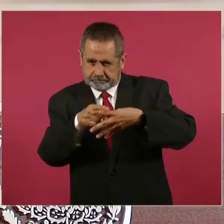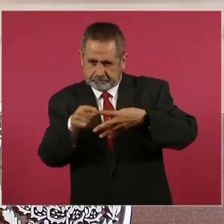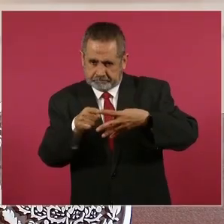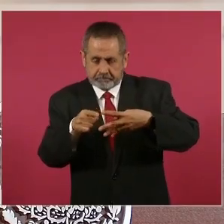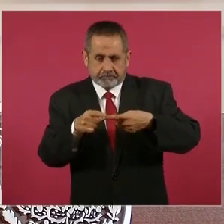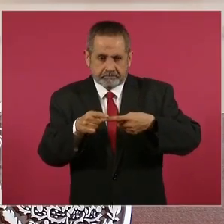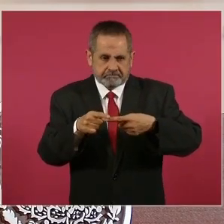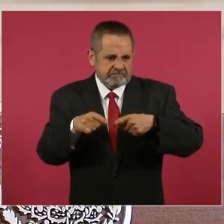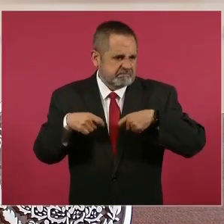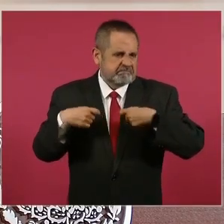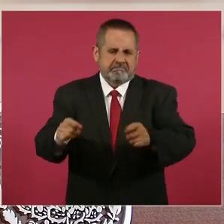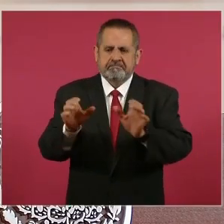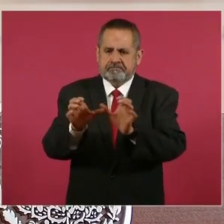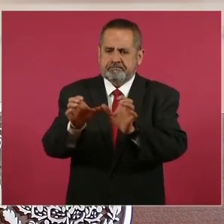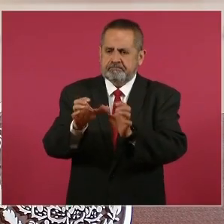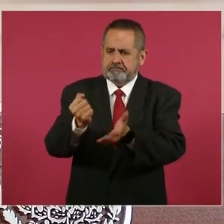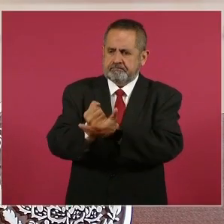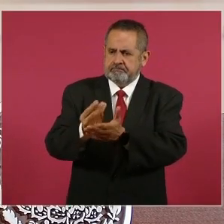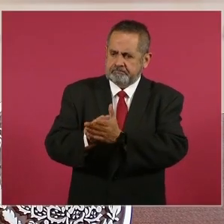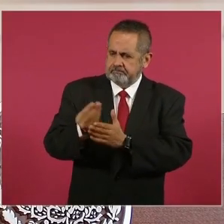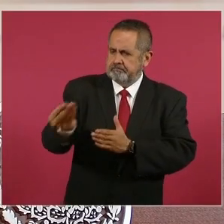tiene su